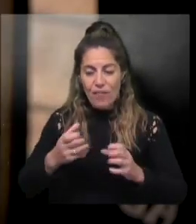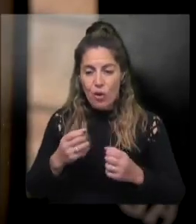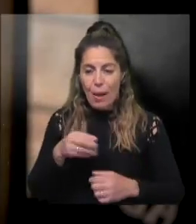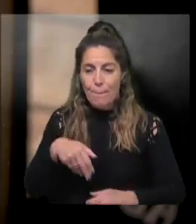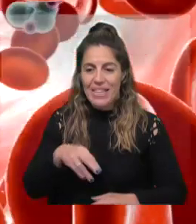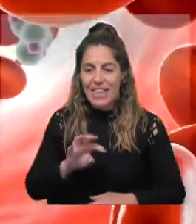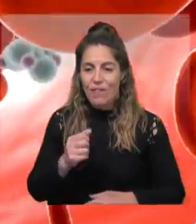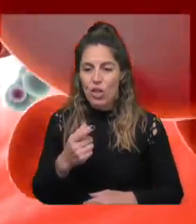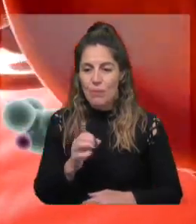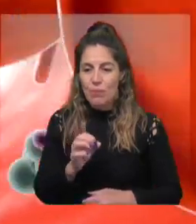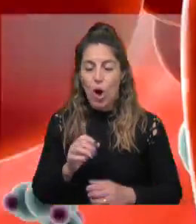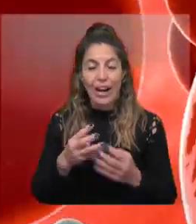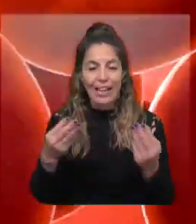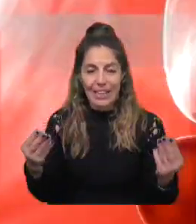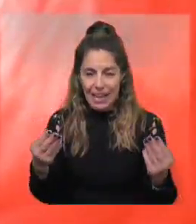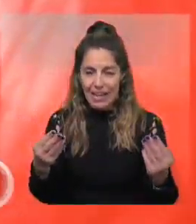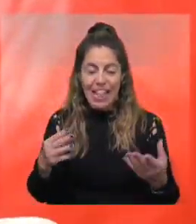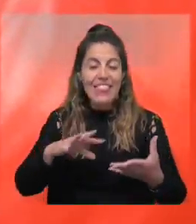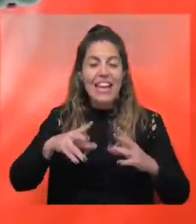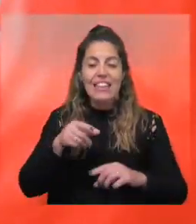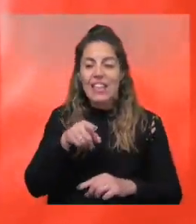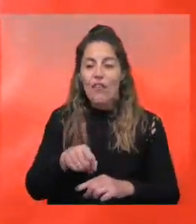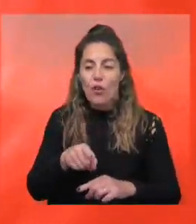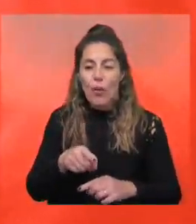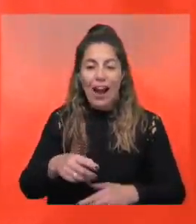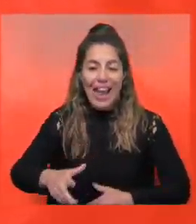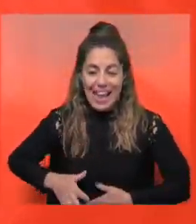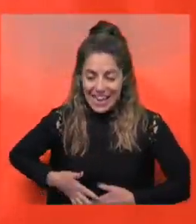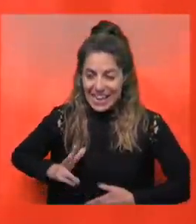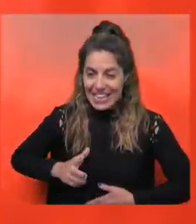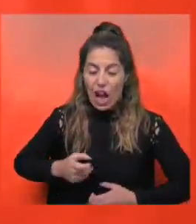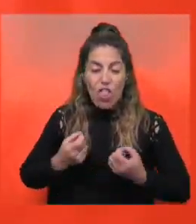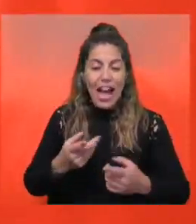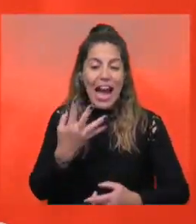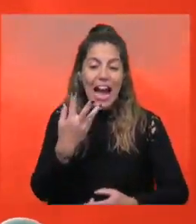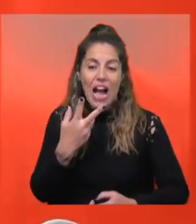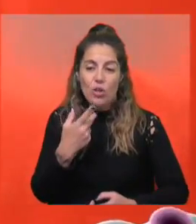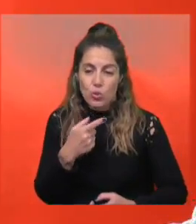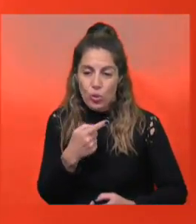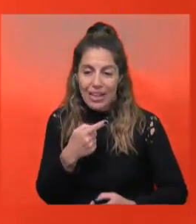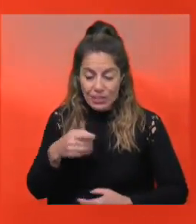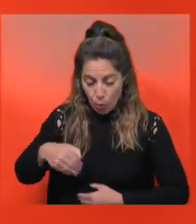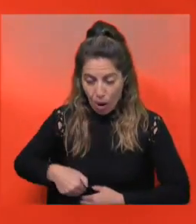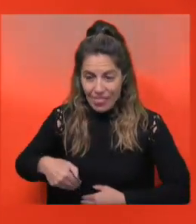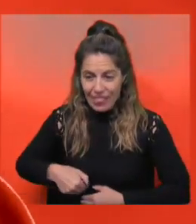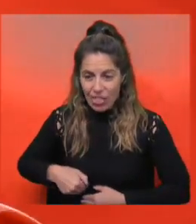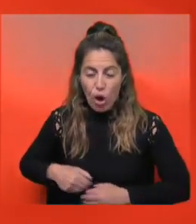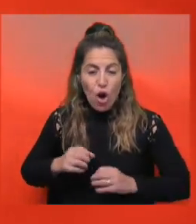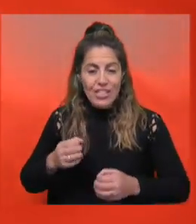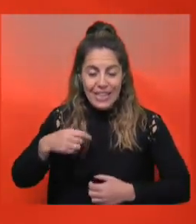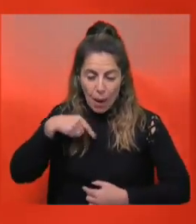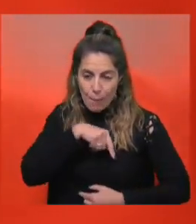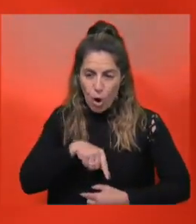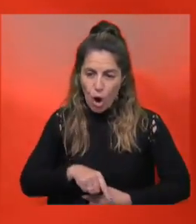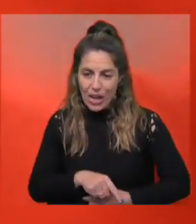general. De esta forma, por ejemplo, el hígado provee de azúcares que tiene en sus reservas que llegan por el torrente sanguíneo